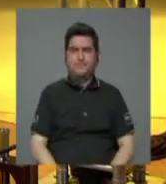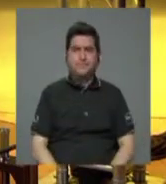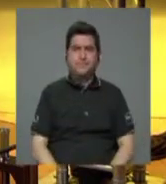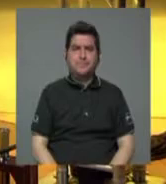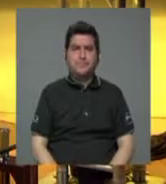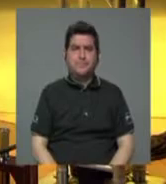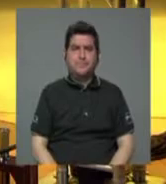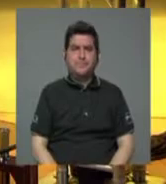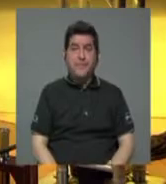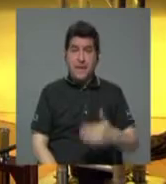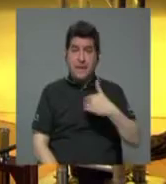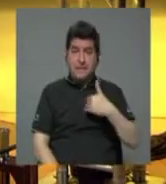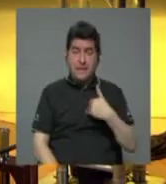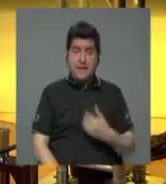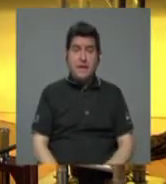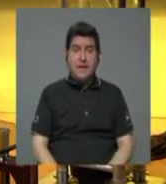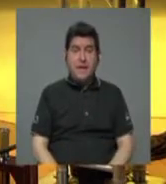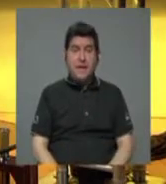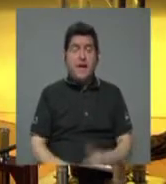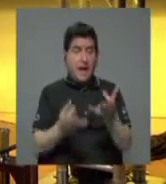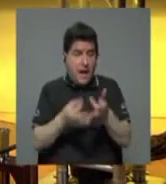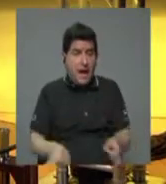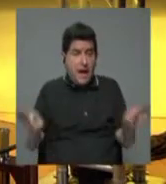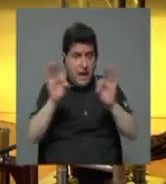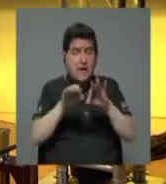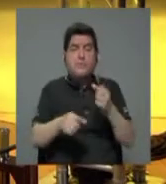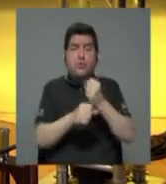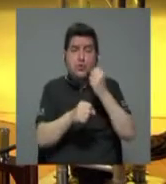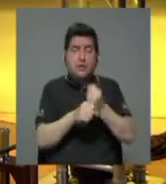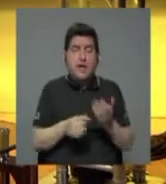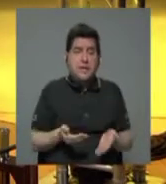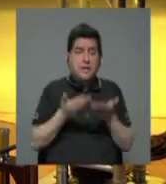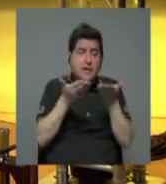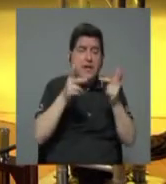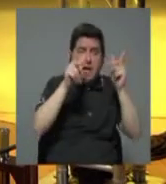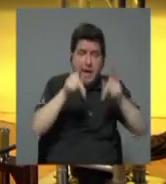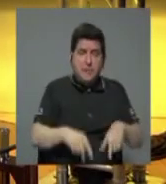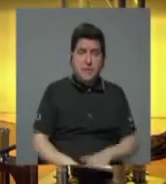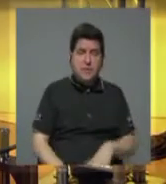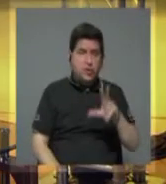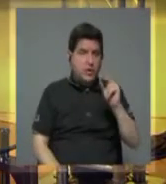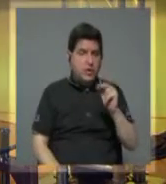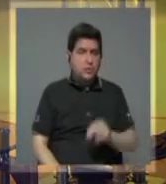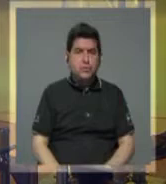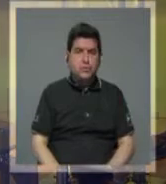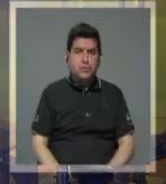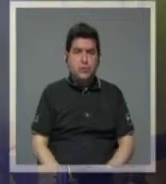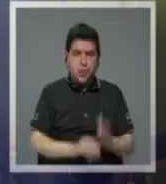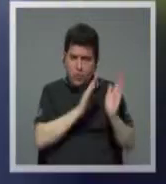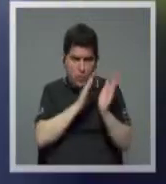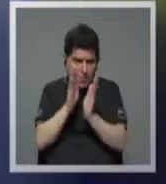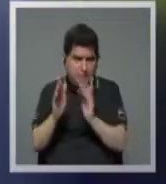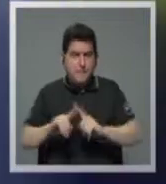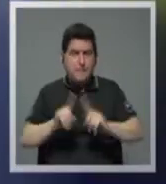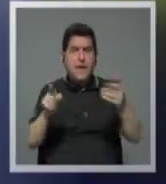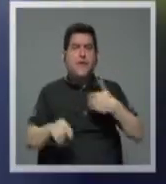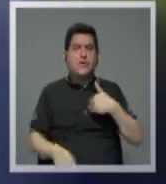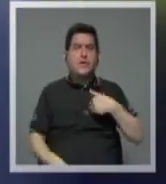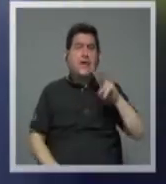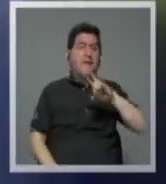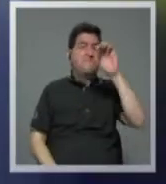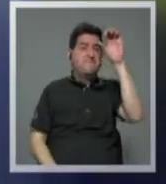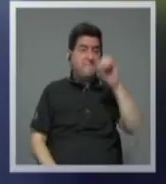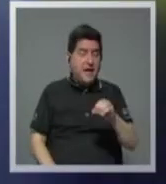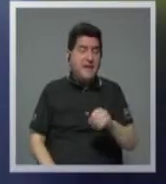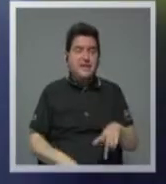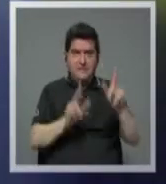Entonces, tenemos una generación importante de empleo a personas que no son académicas, pero también tenemos un 20%